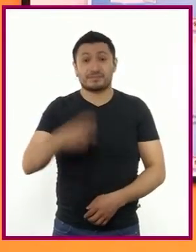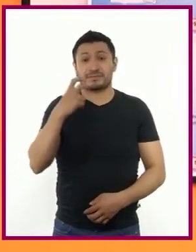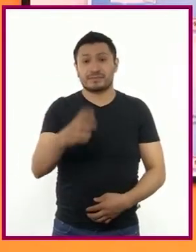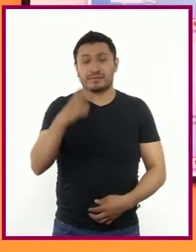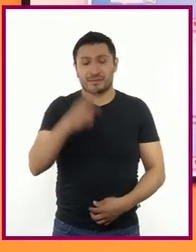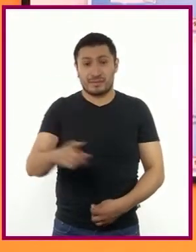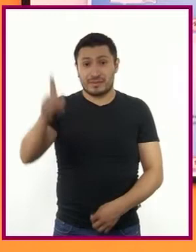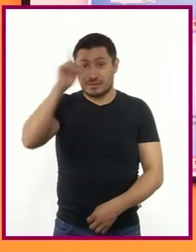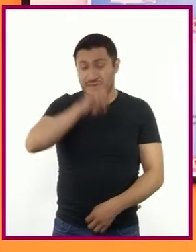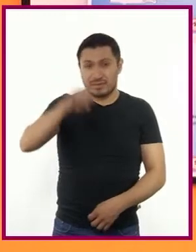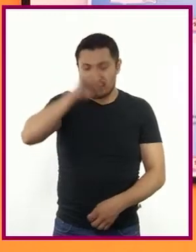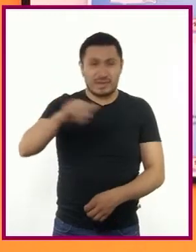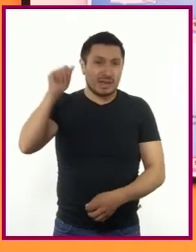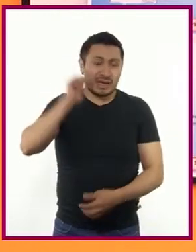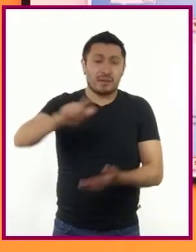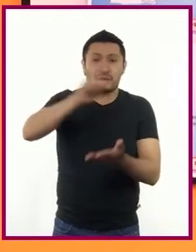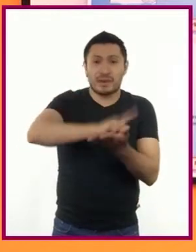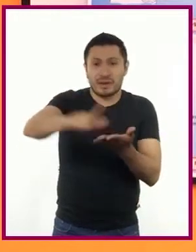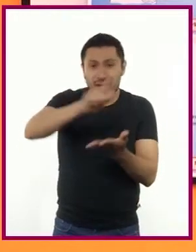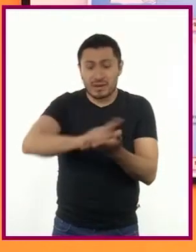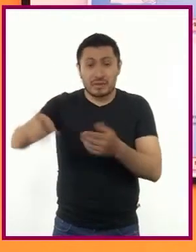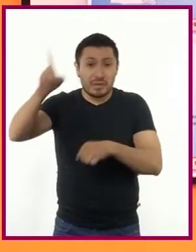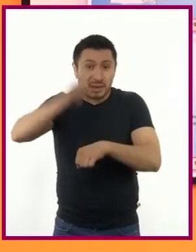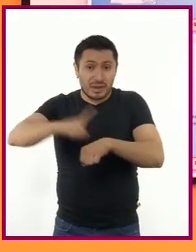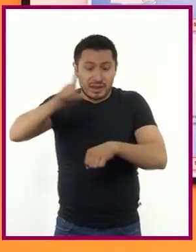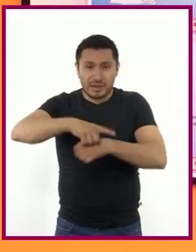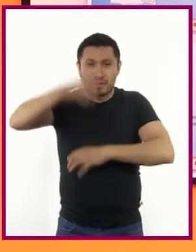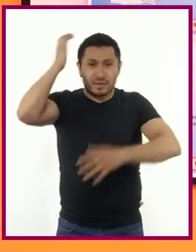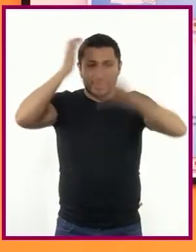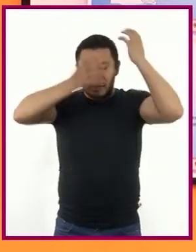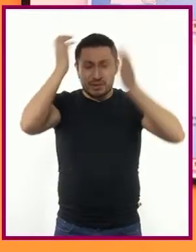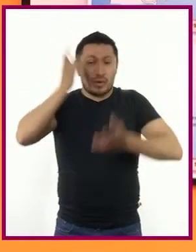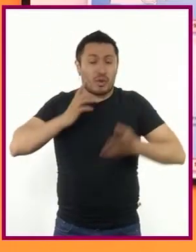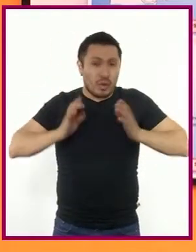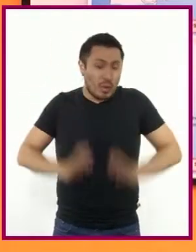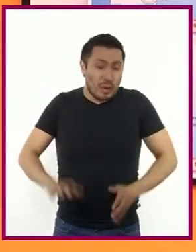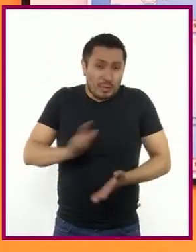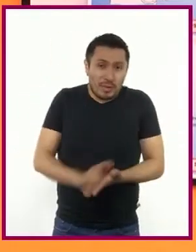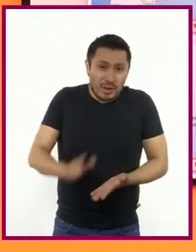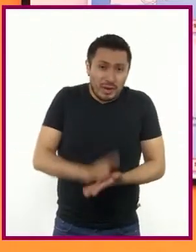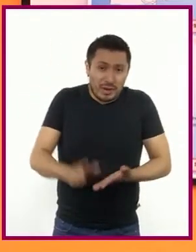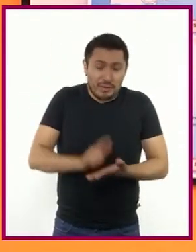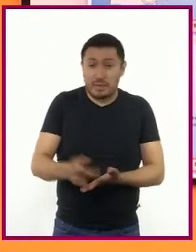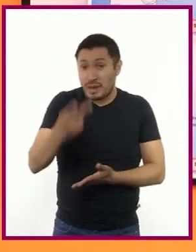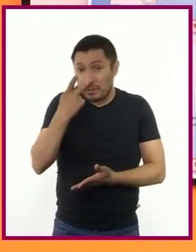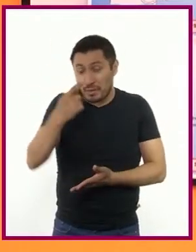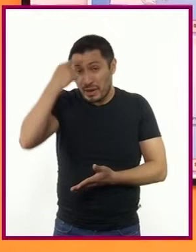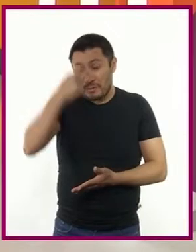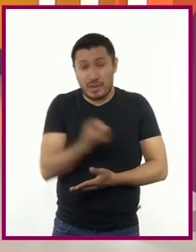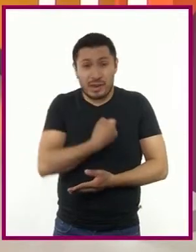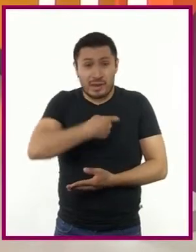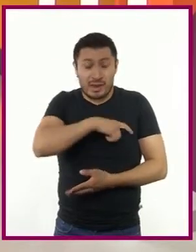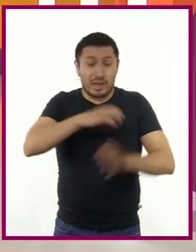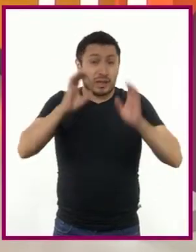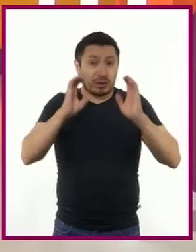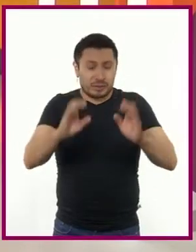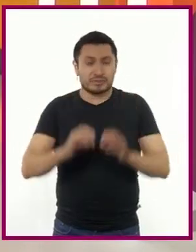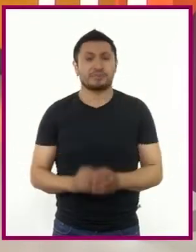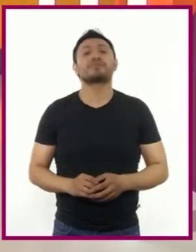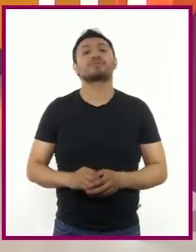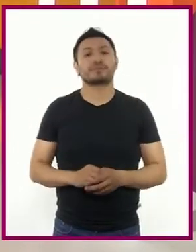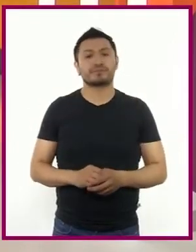es recomendable limpiarlo diario durante el baño para evitar un problema de salud. Claro,